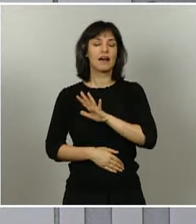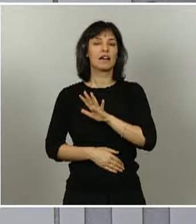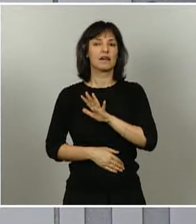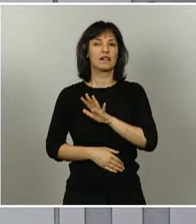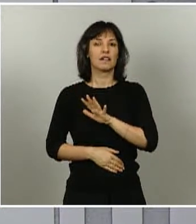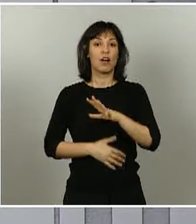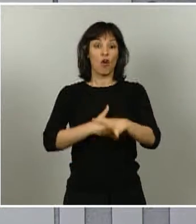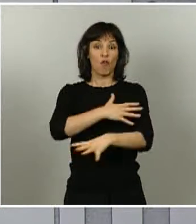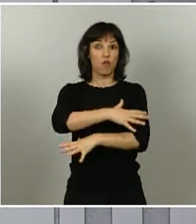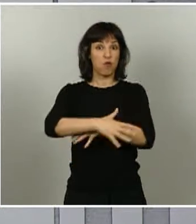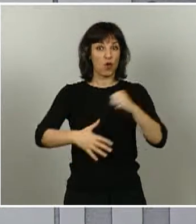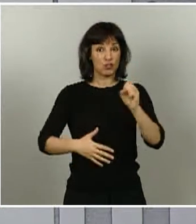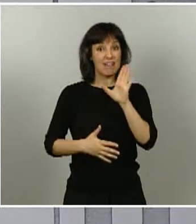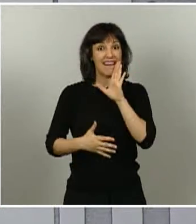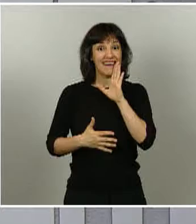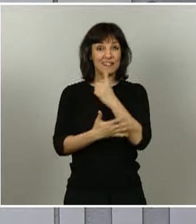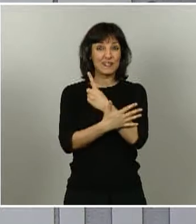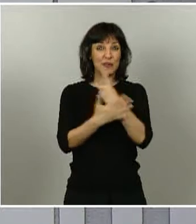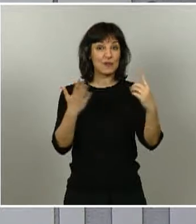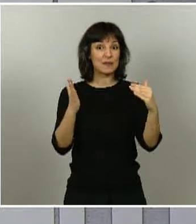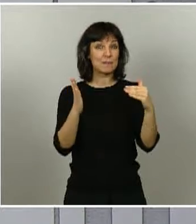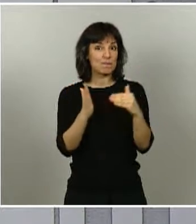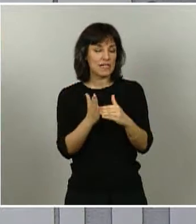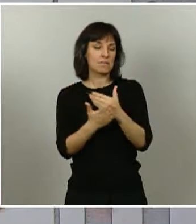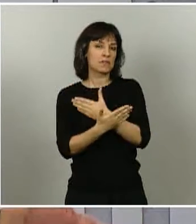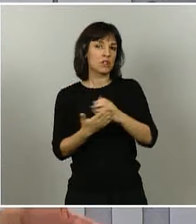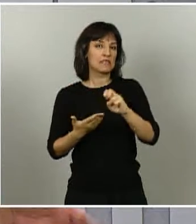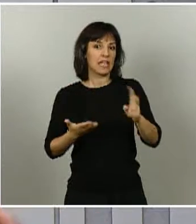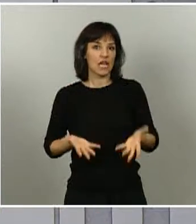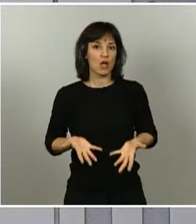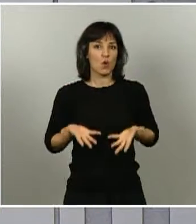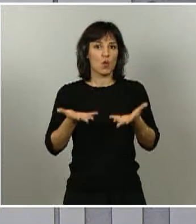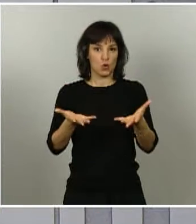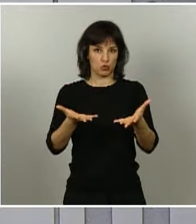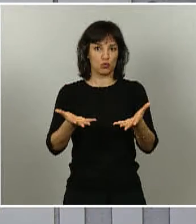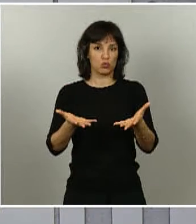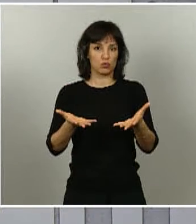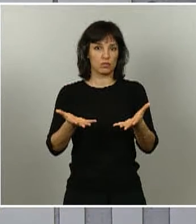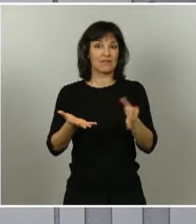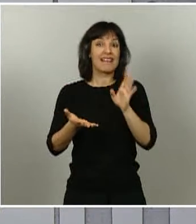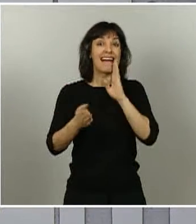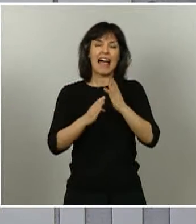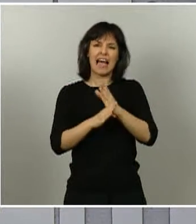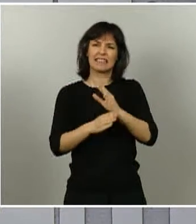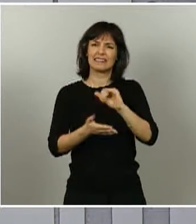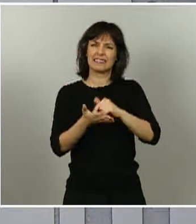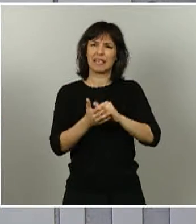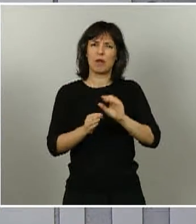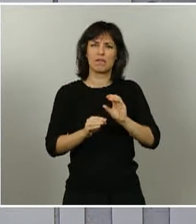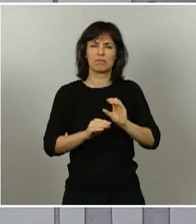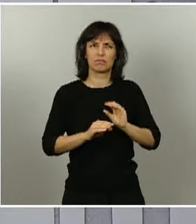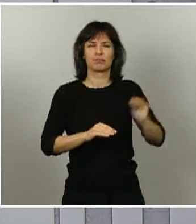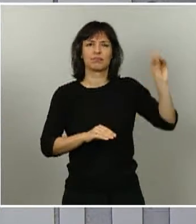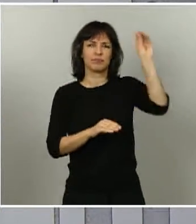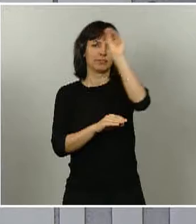estas características, 16.000 millones de euros añadidos al sistema de financiación autonómica para intentar ayudar a las